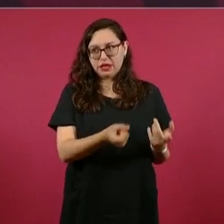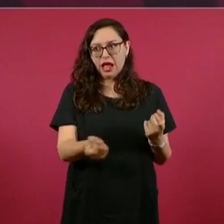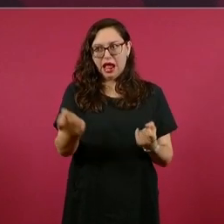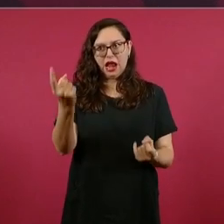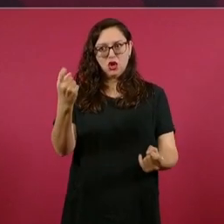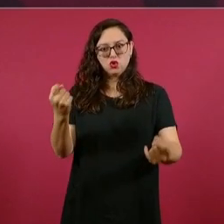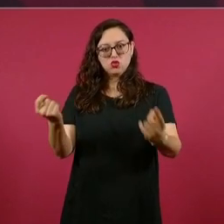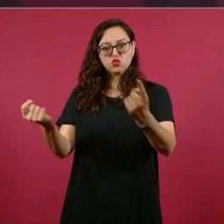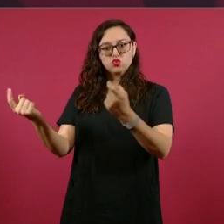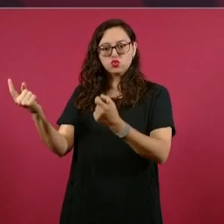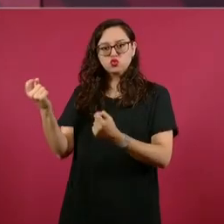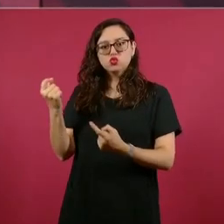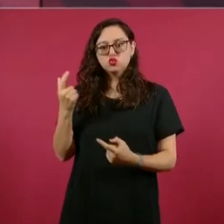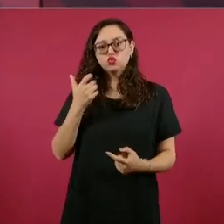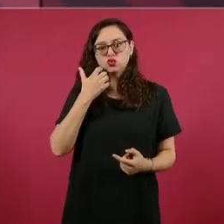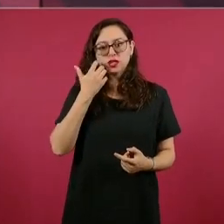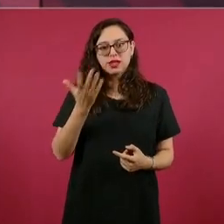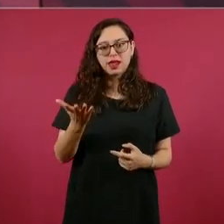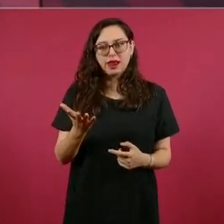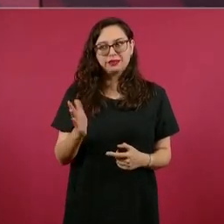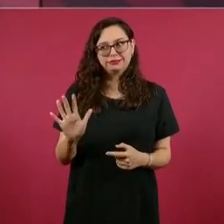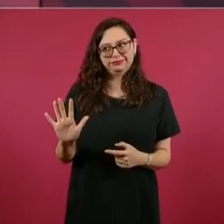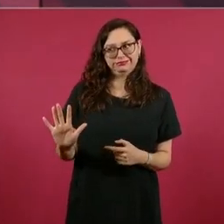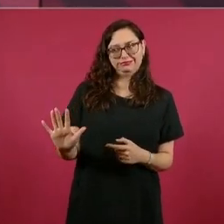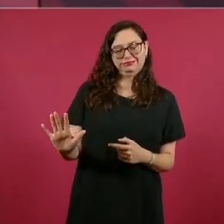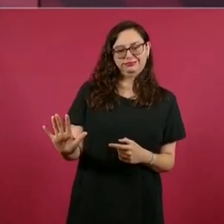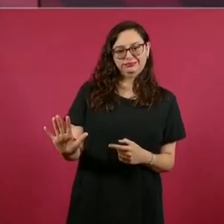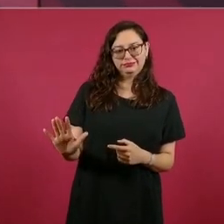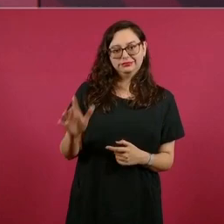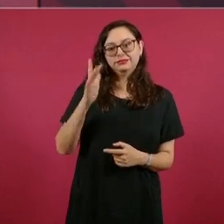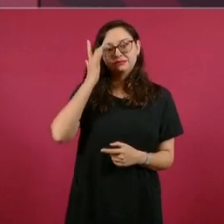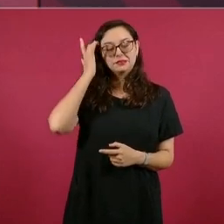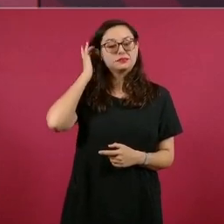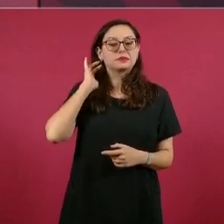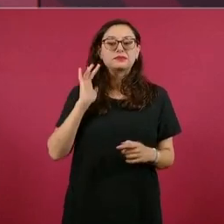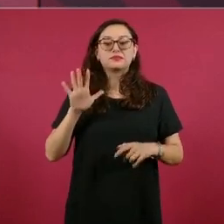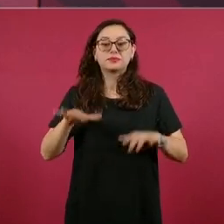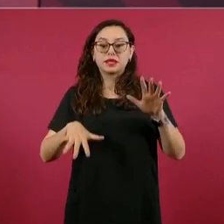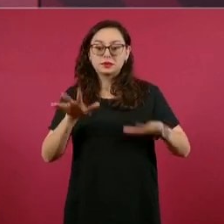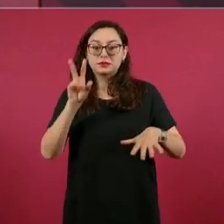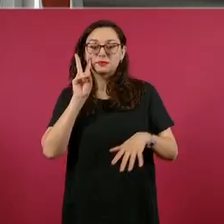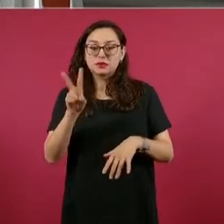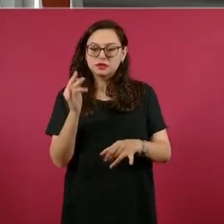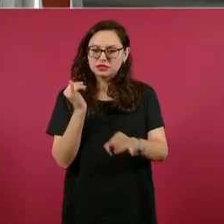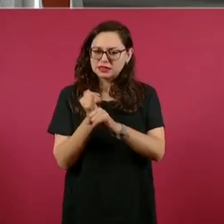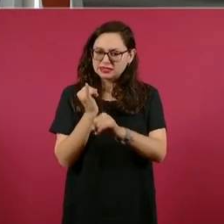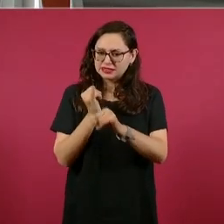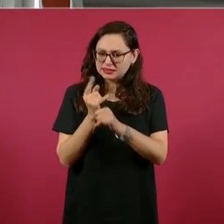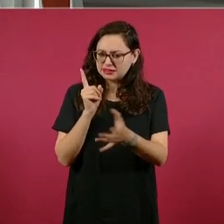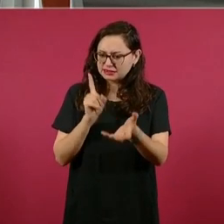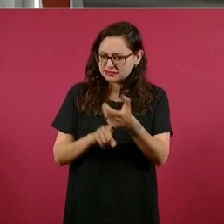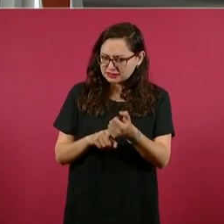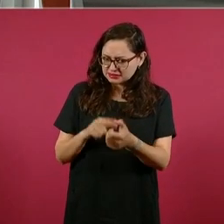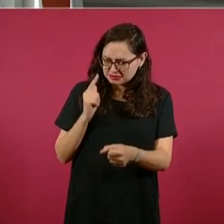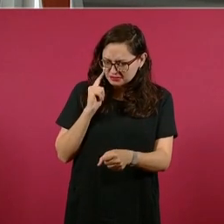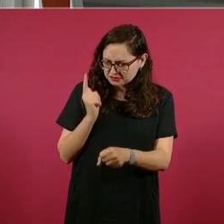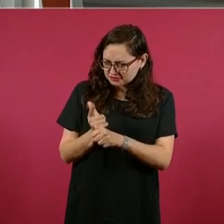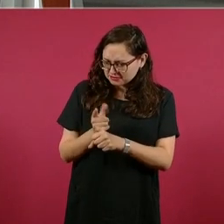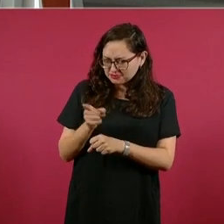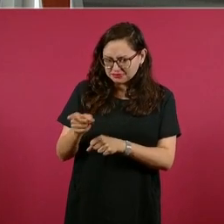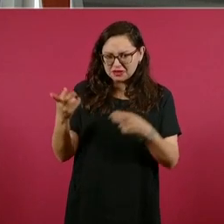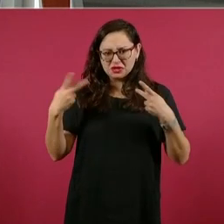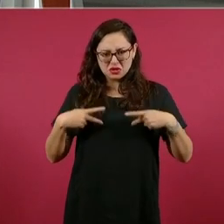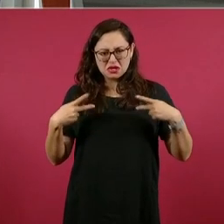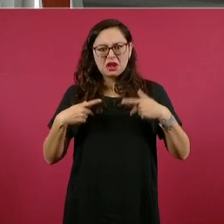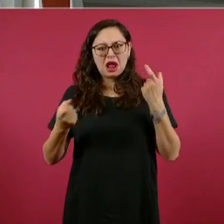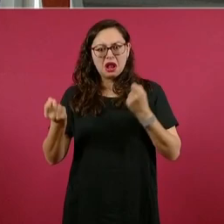protectorado. A veces veo uno en las redes sociales todavía a quienes opinan de esa manera.